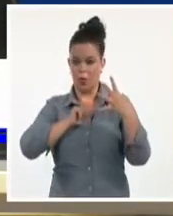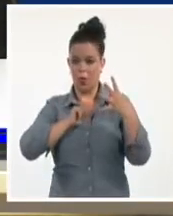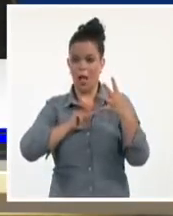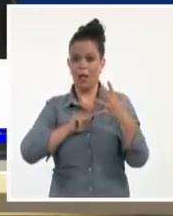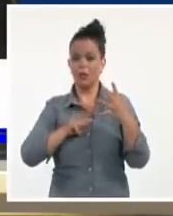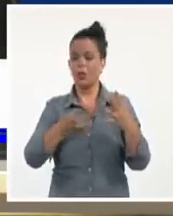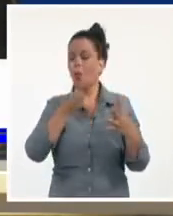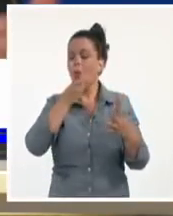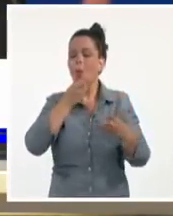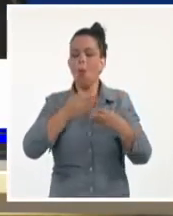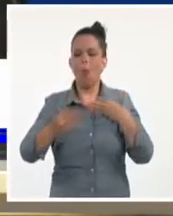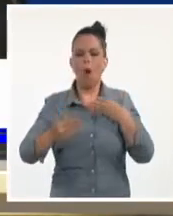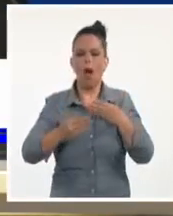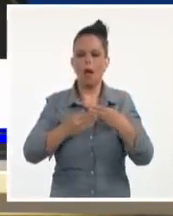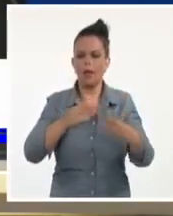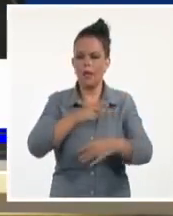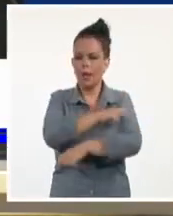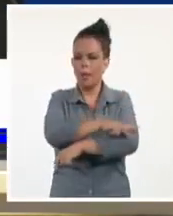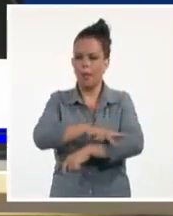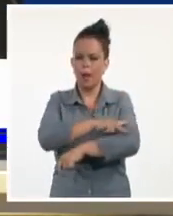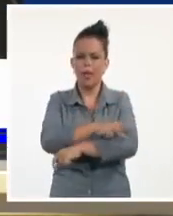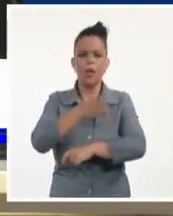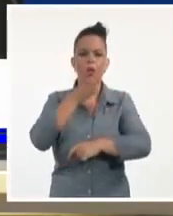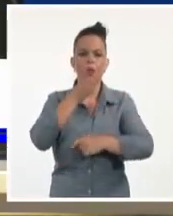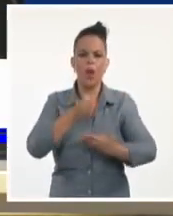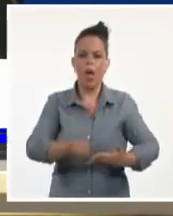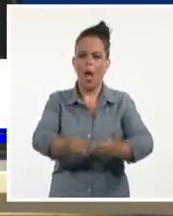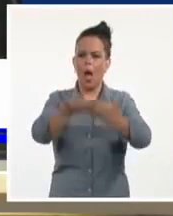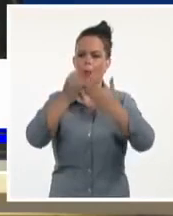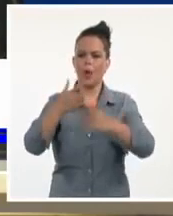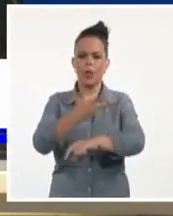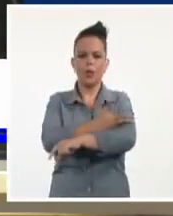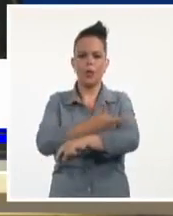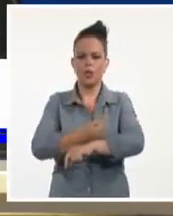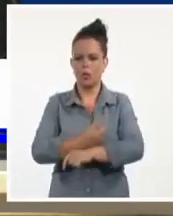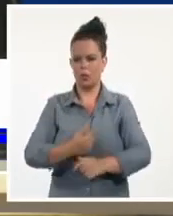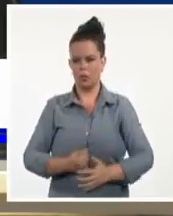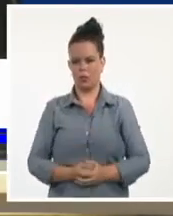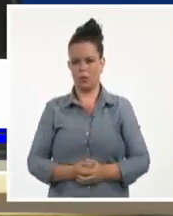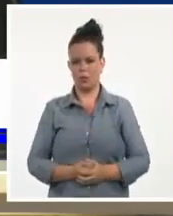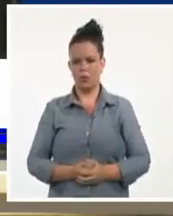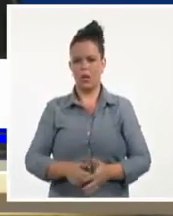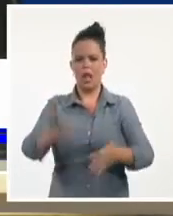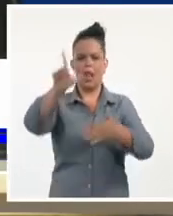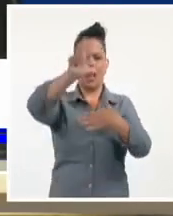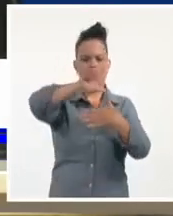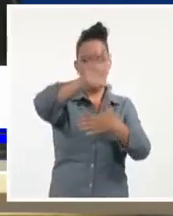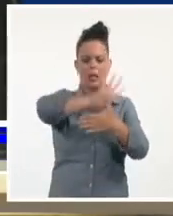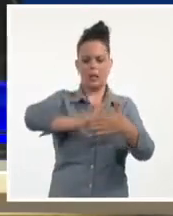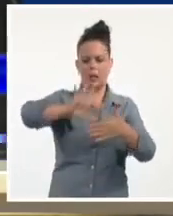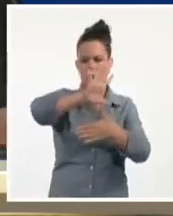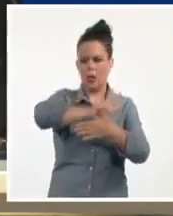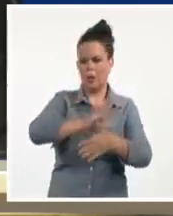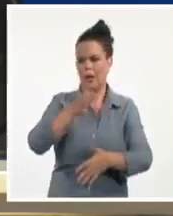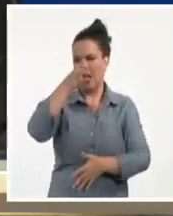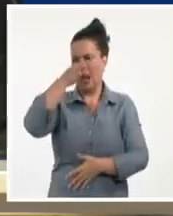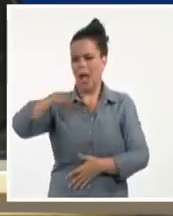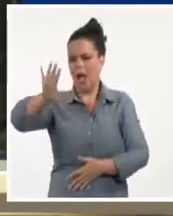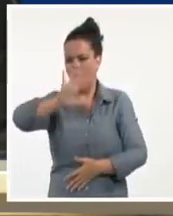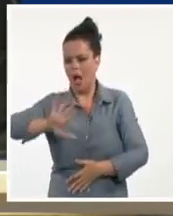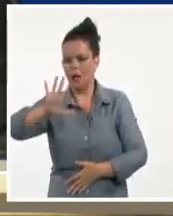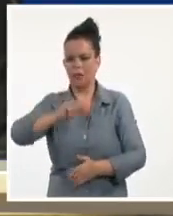reiteró tenemos donaciones desde países latinoamericanos países africanos países asiáticos países europeos